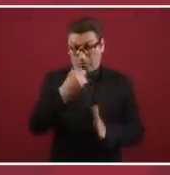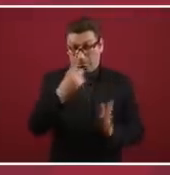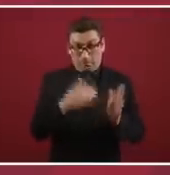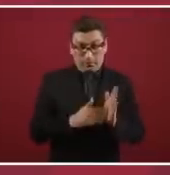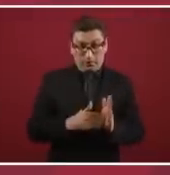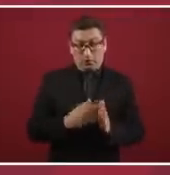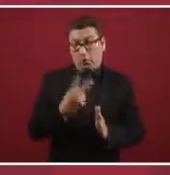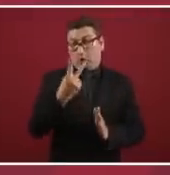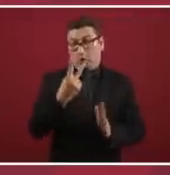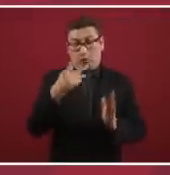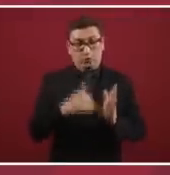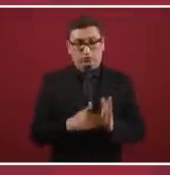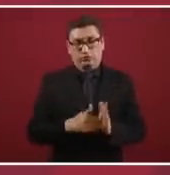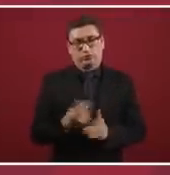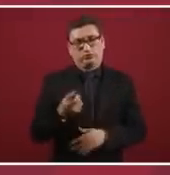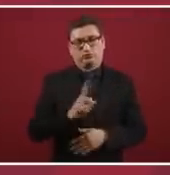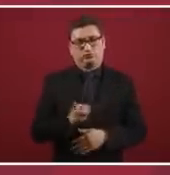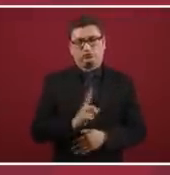sino